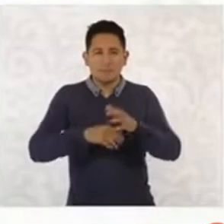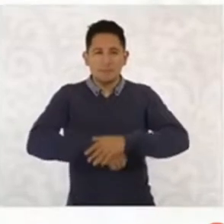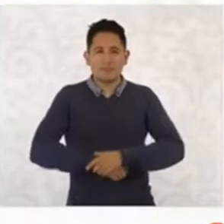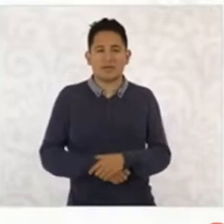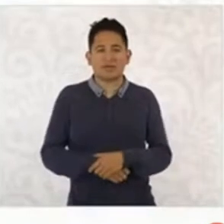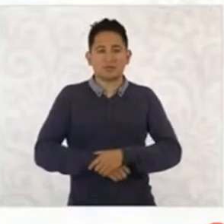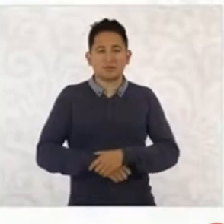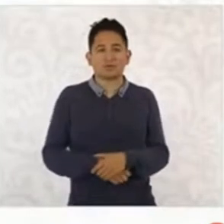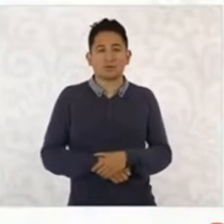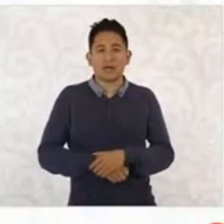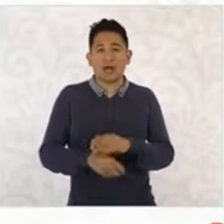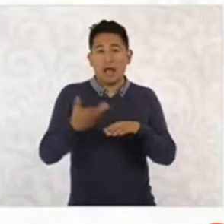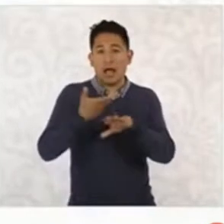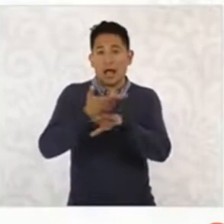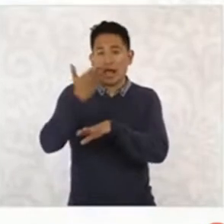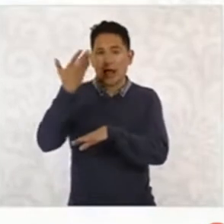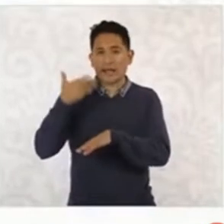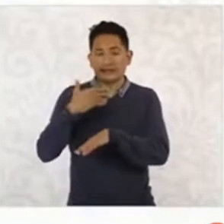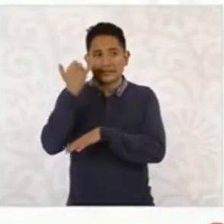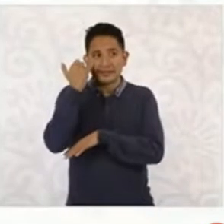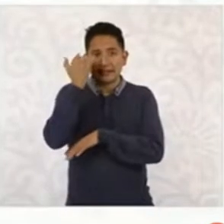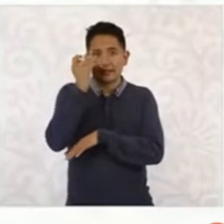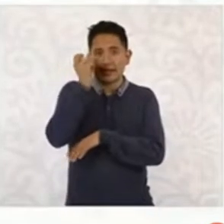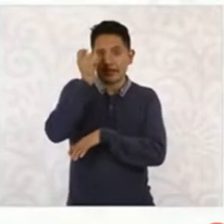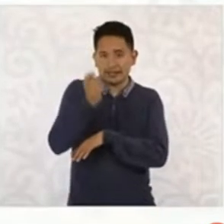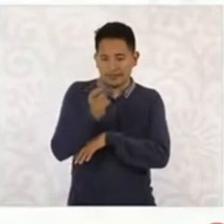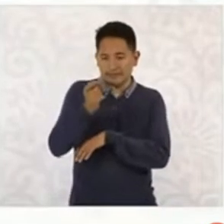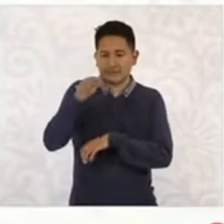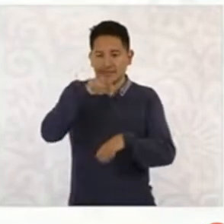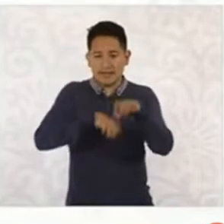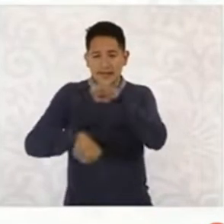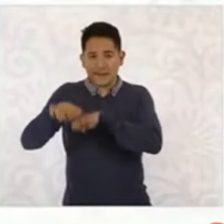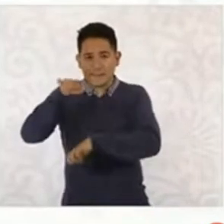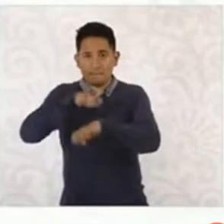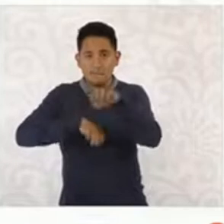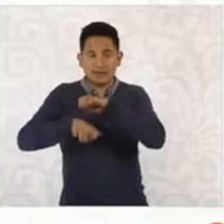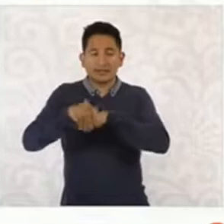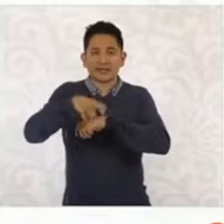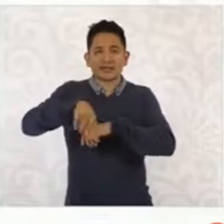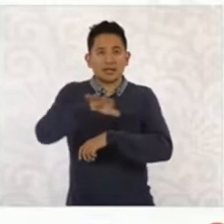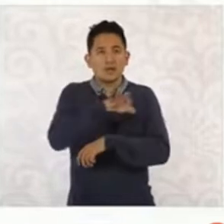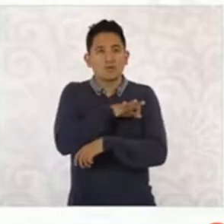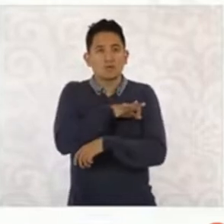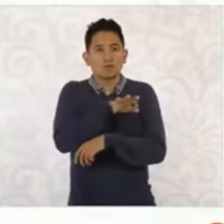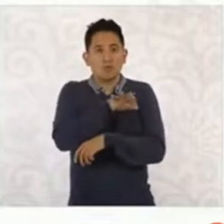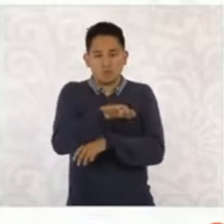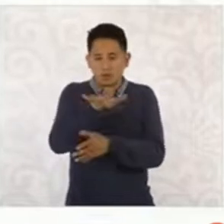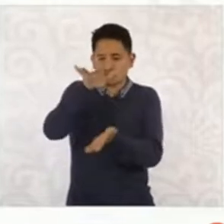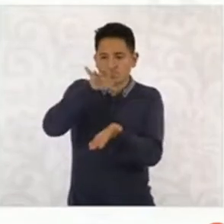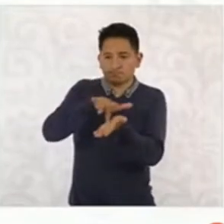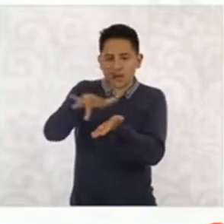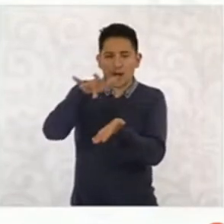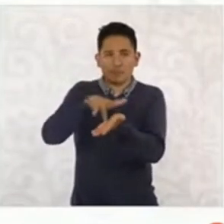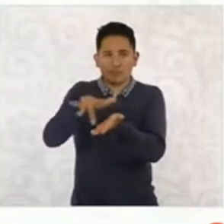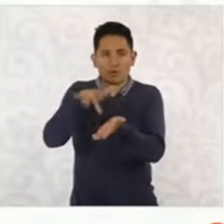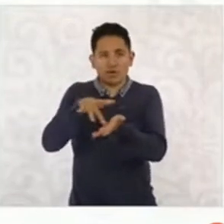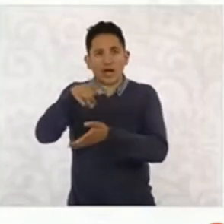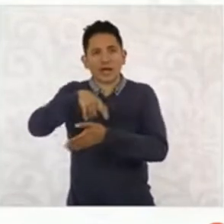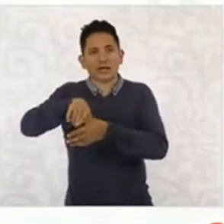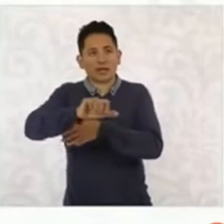intención original pues era fortalecer a estos grupos empresariales, darles liquidez y hacerlas